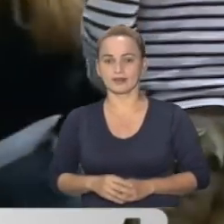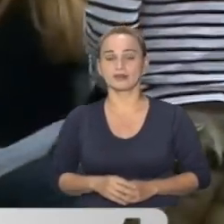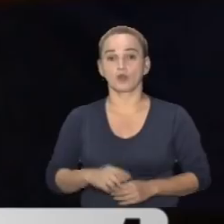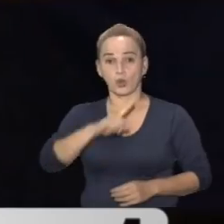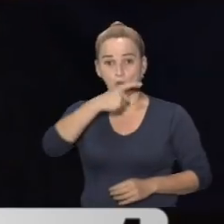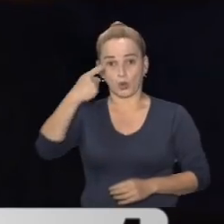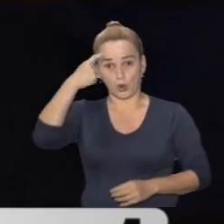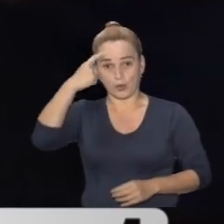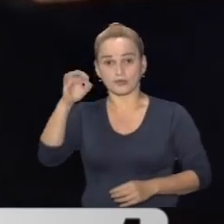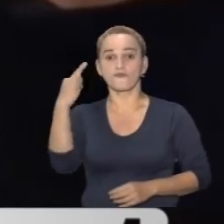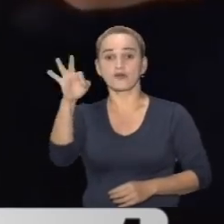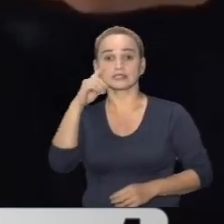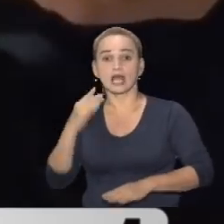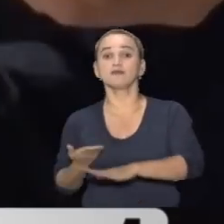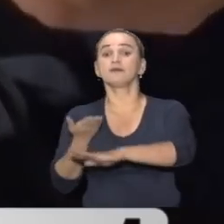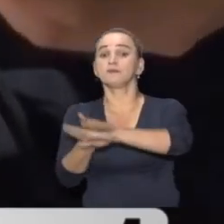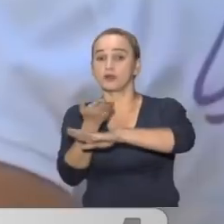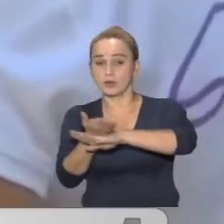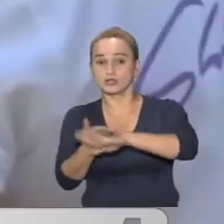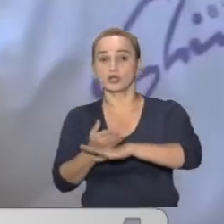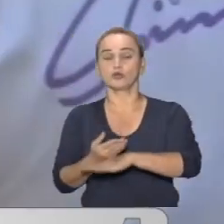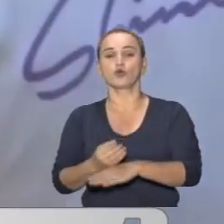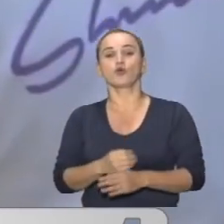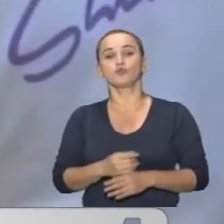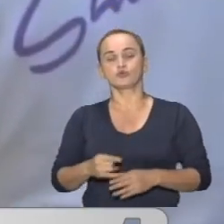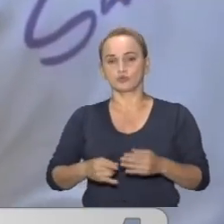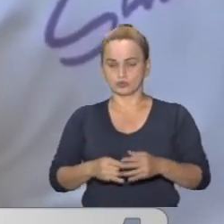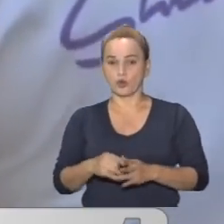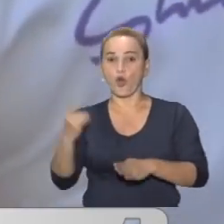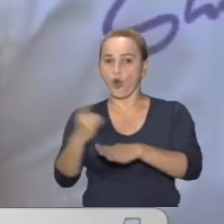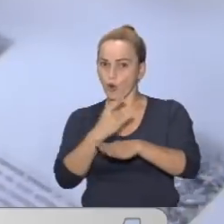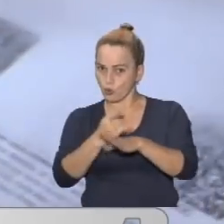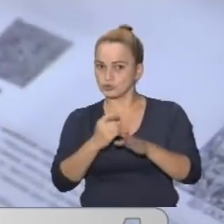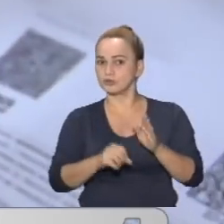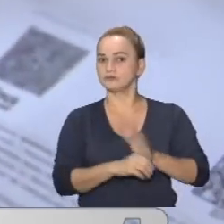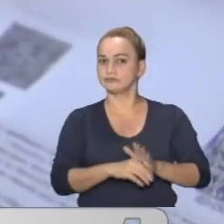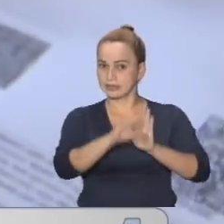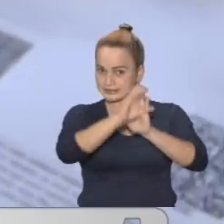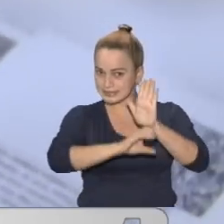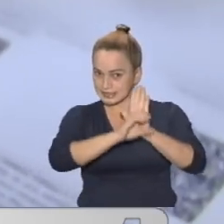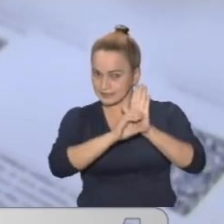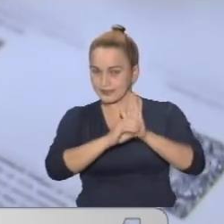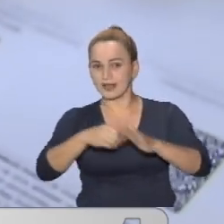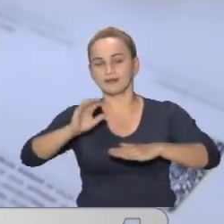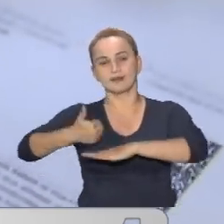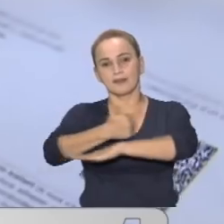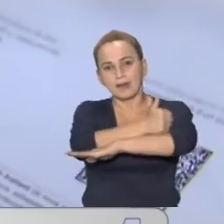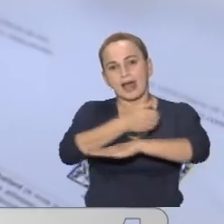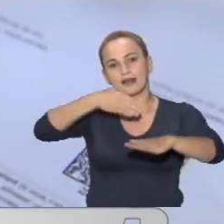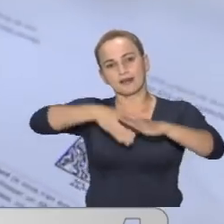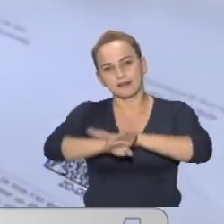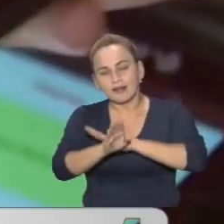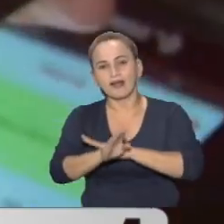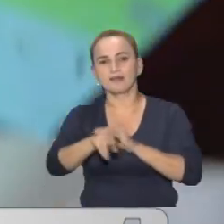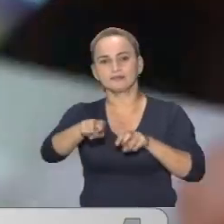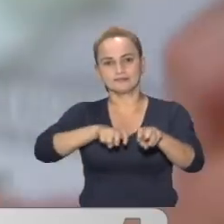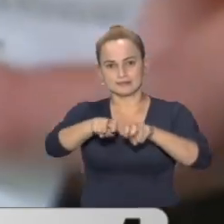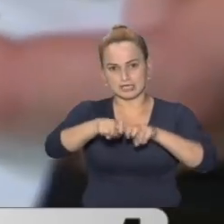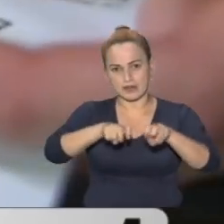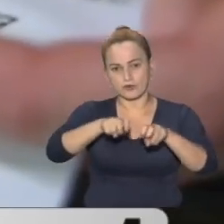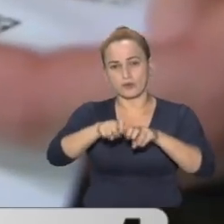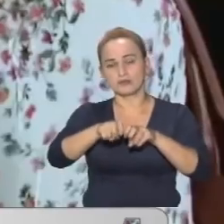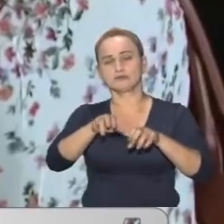El gobierno francés propuso que el uso del pasaporte sanitario necesario para acceder a bares, espacios de ocio o transporte de